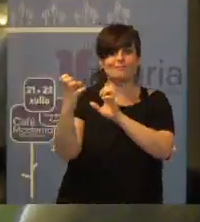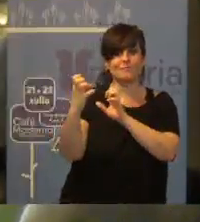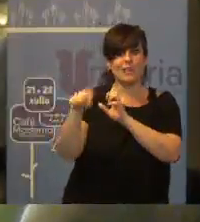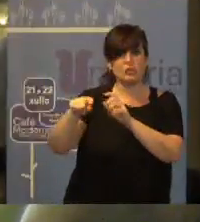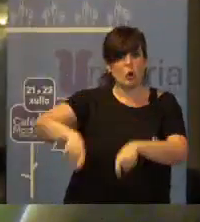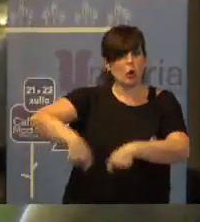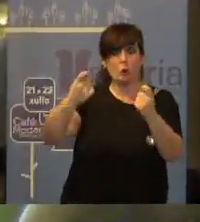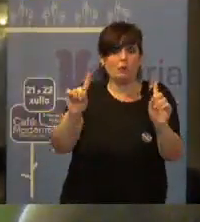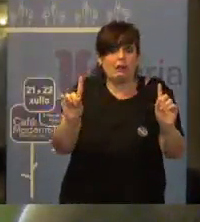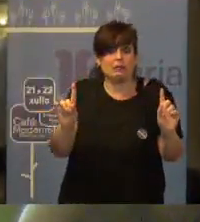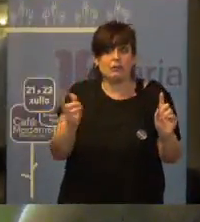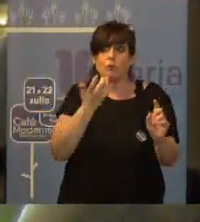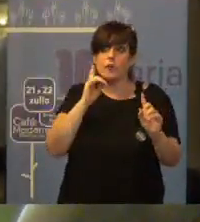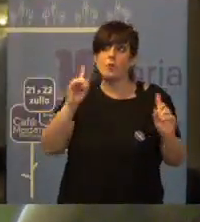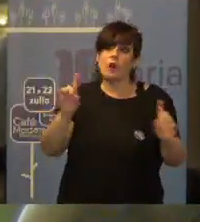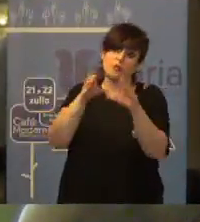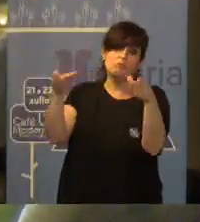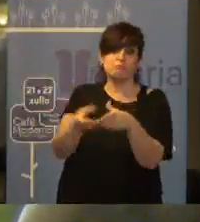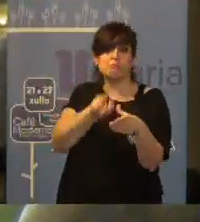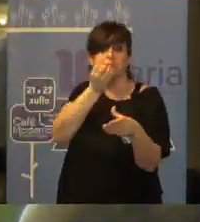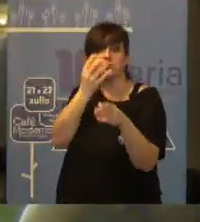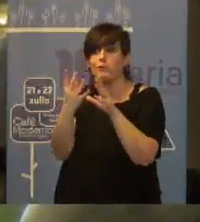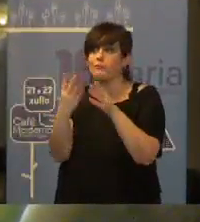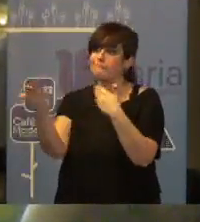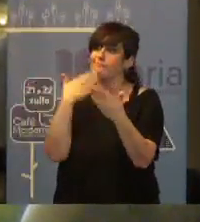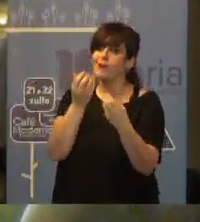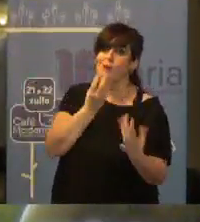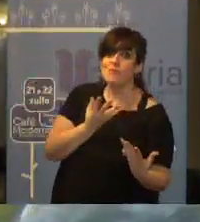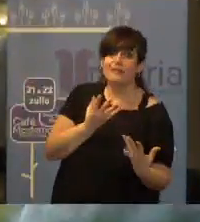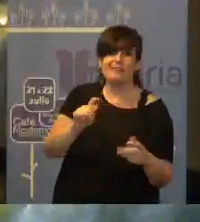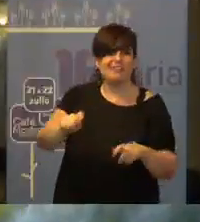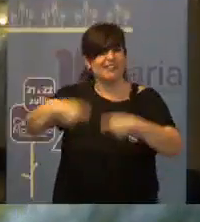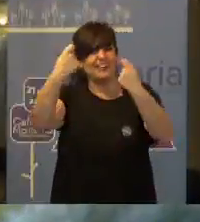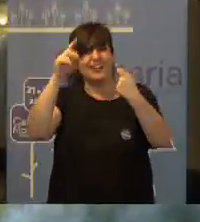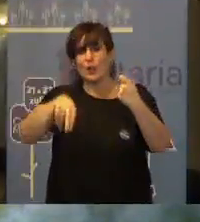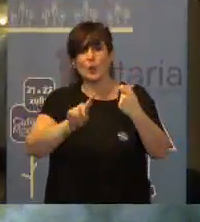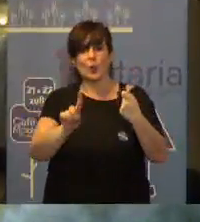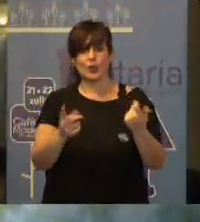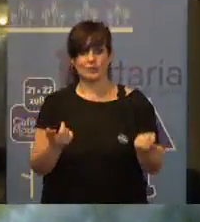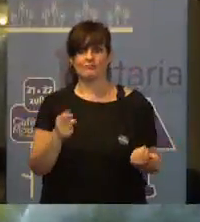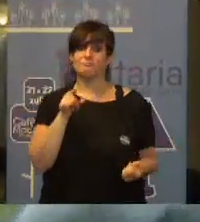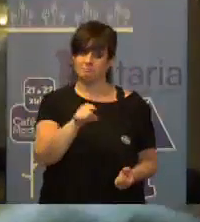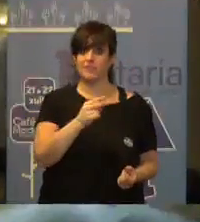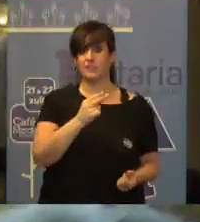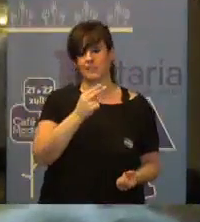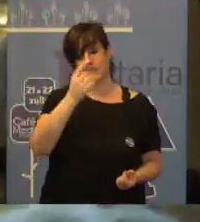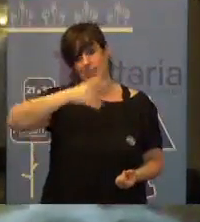co PSOE. Eu creo que e aí coincido con Antón, e me interesa moito esa